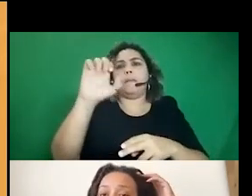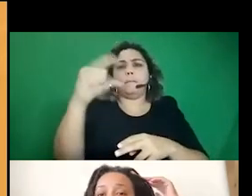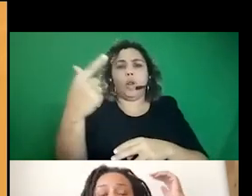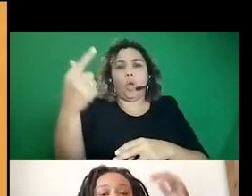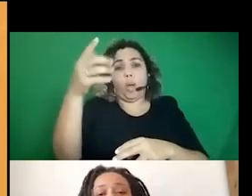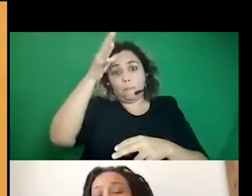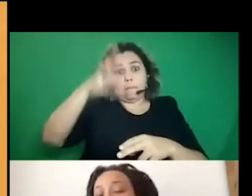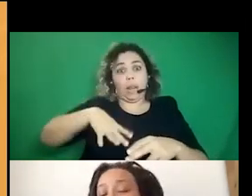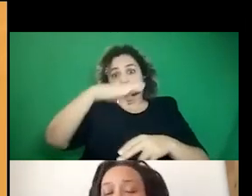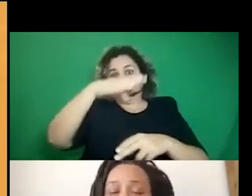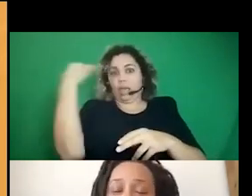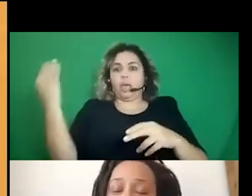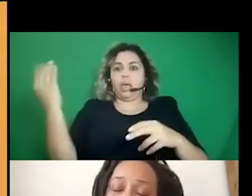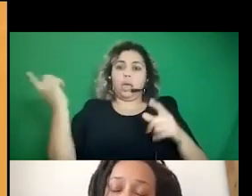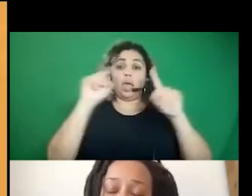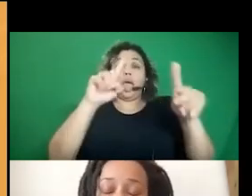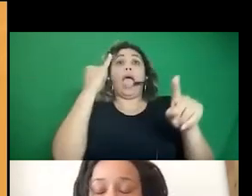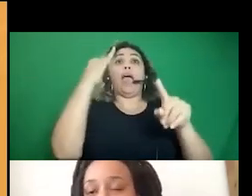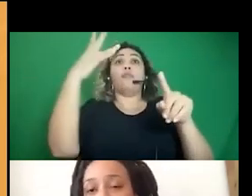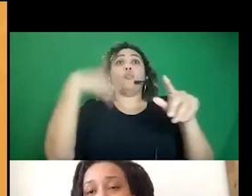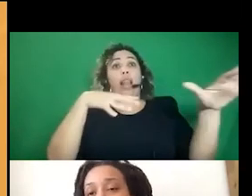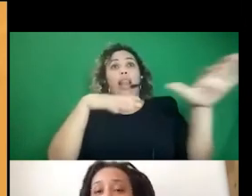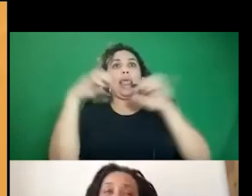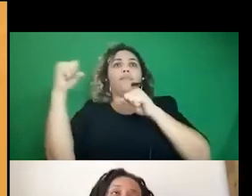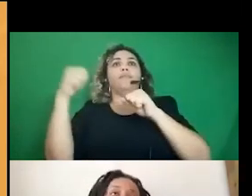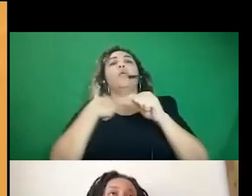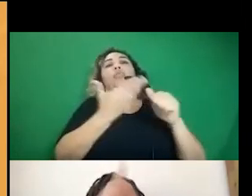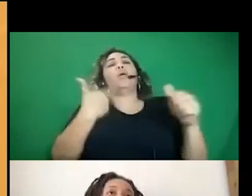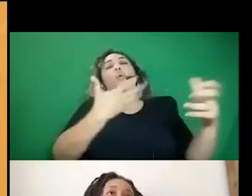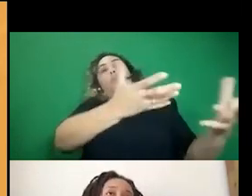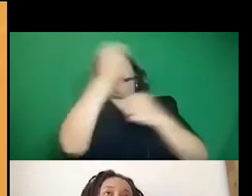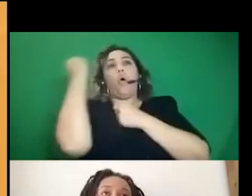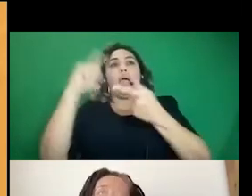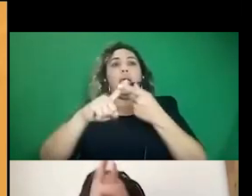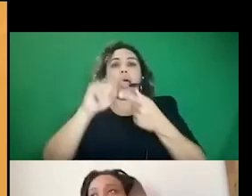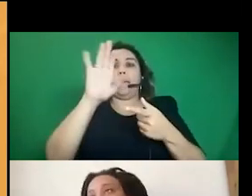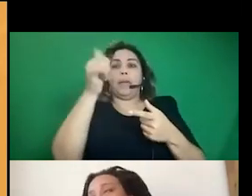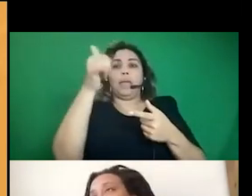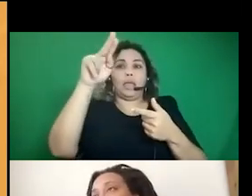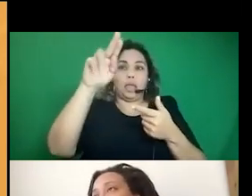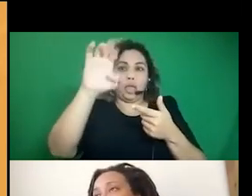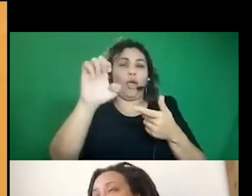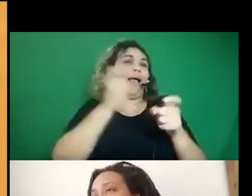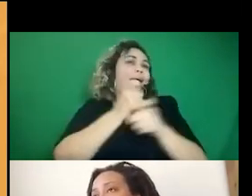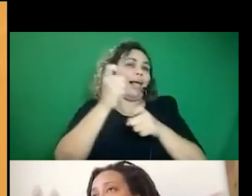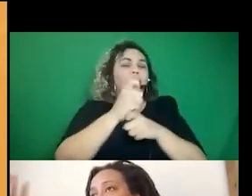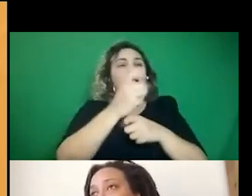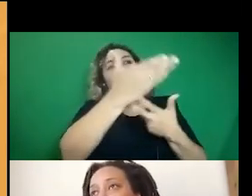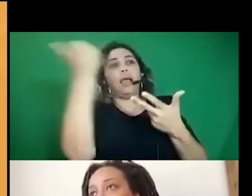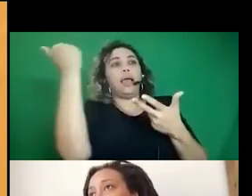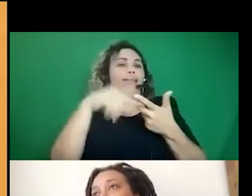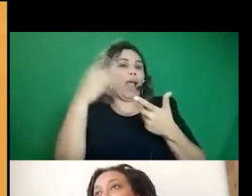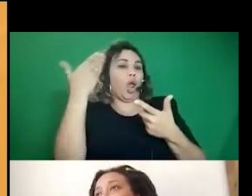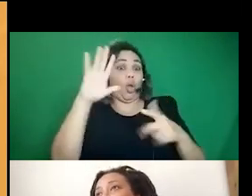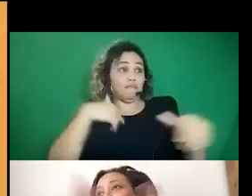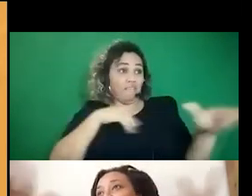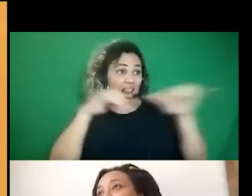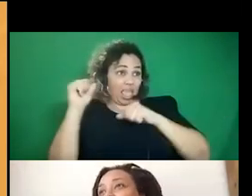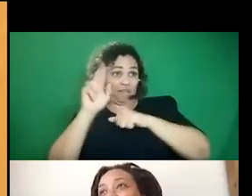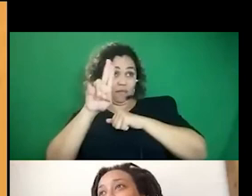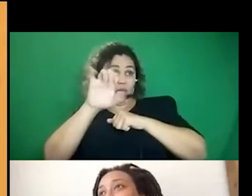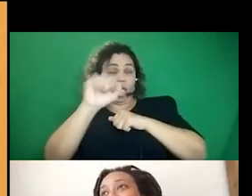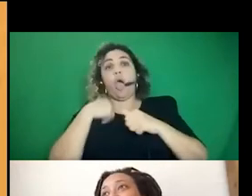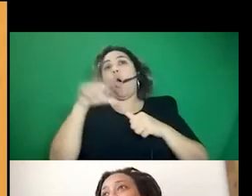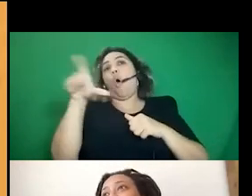de black set fue un blog de un hombre negro si nos vamos aquí esto es lo que nos vamos a llevar con nosotros nos llevamos